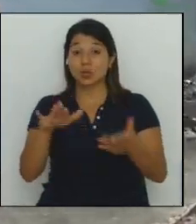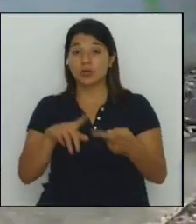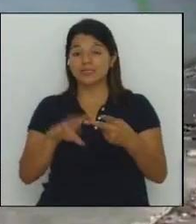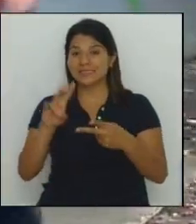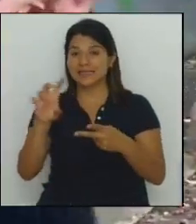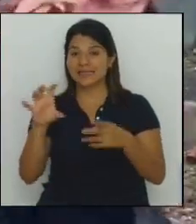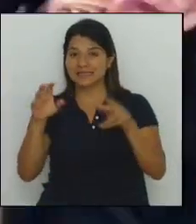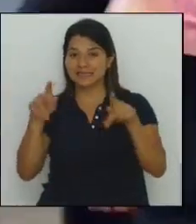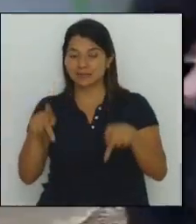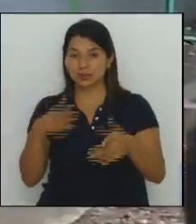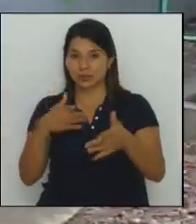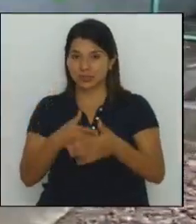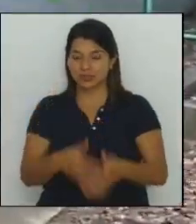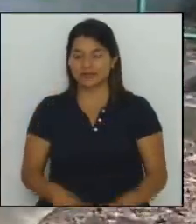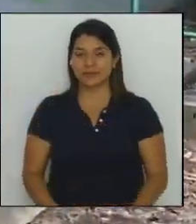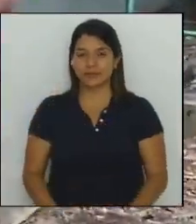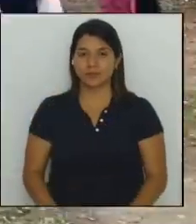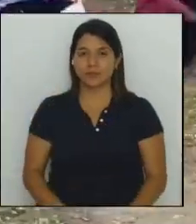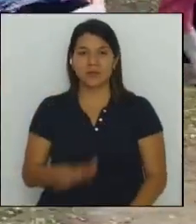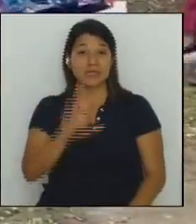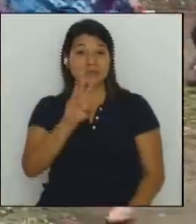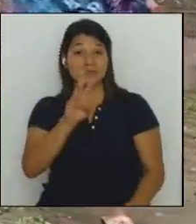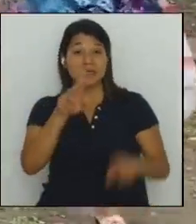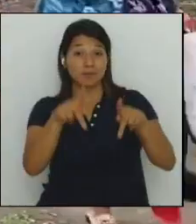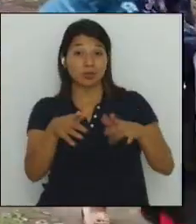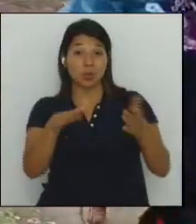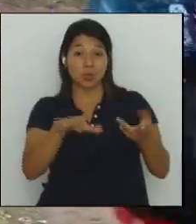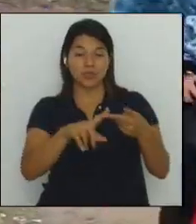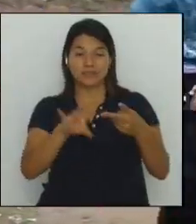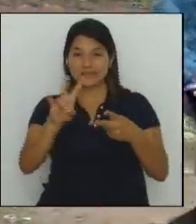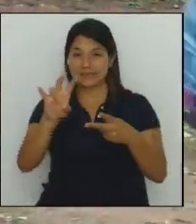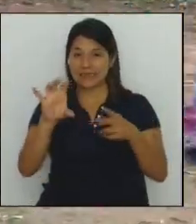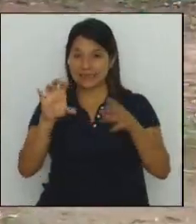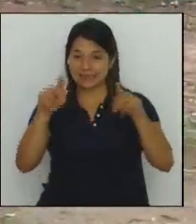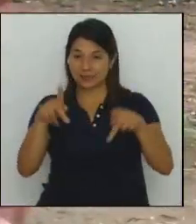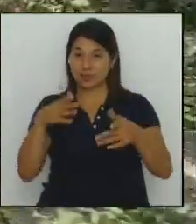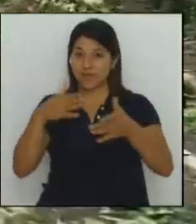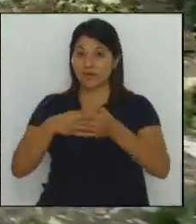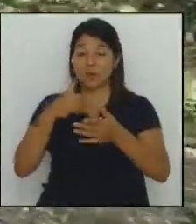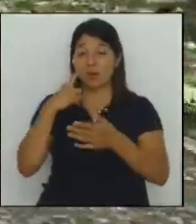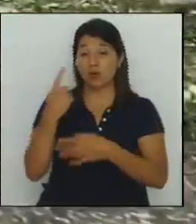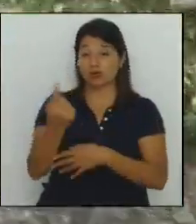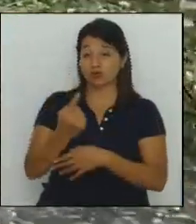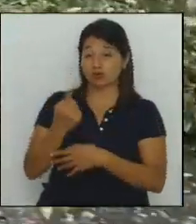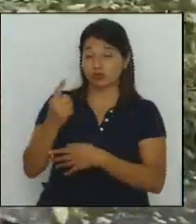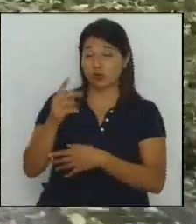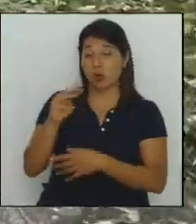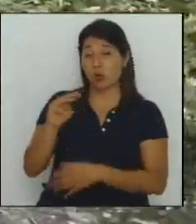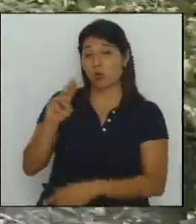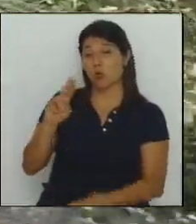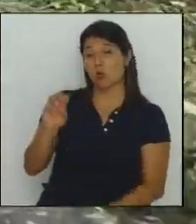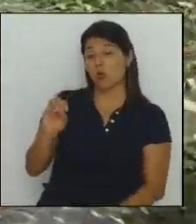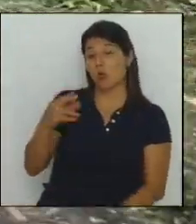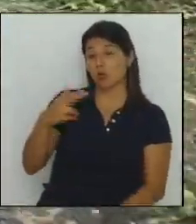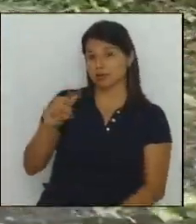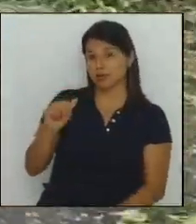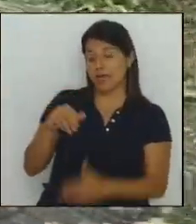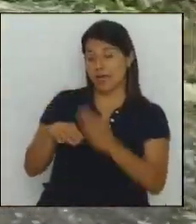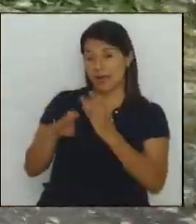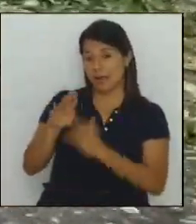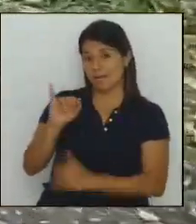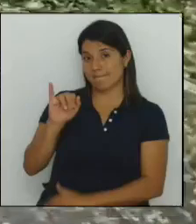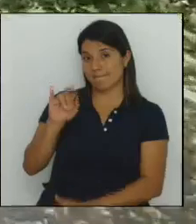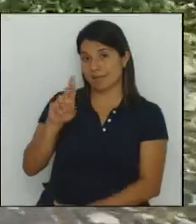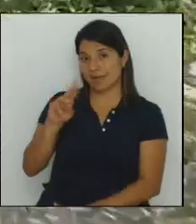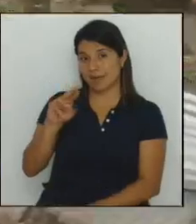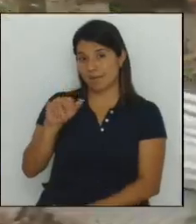Al menos 6 personas han muerto y 700 han resultado heridas por el ciclón Mocha en Birmania. Algunos residentes han comenzado a regresar a sus